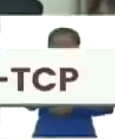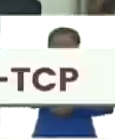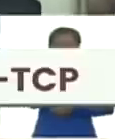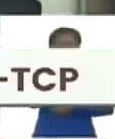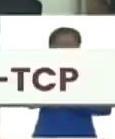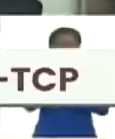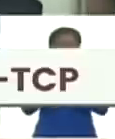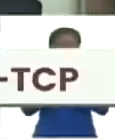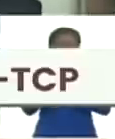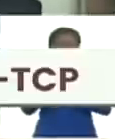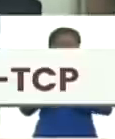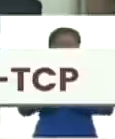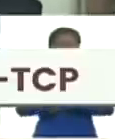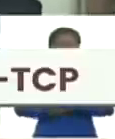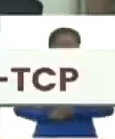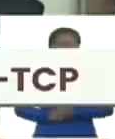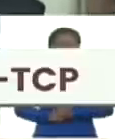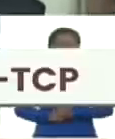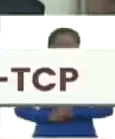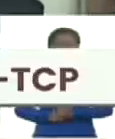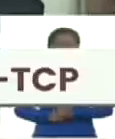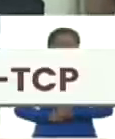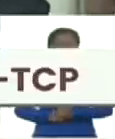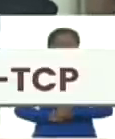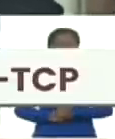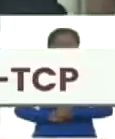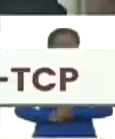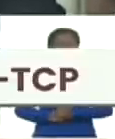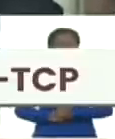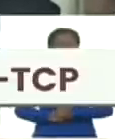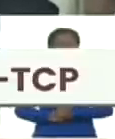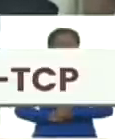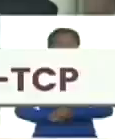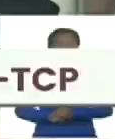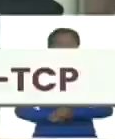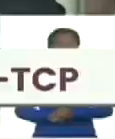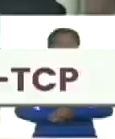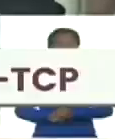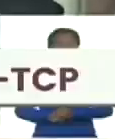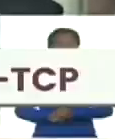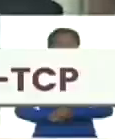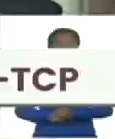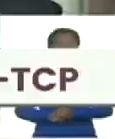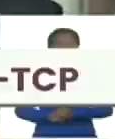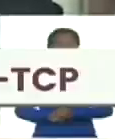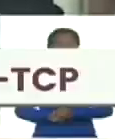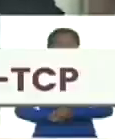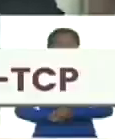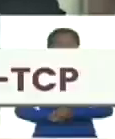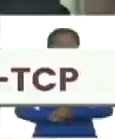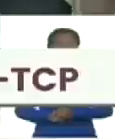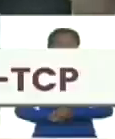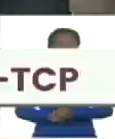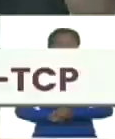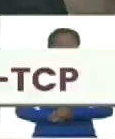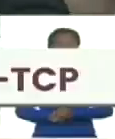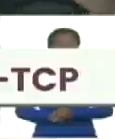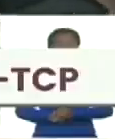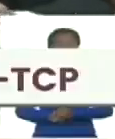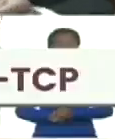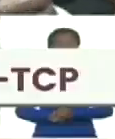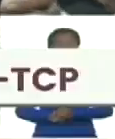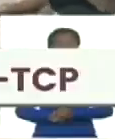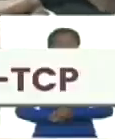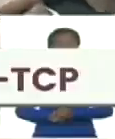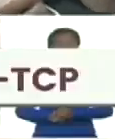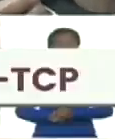furtively, furtivamente. Say, well, we could get the Minister of Health from Cuba to come.